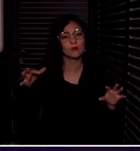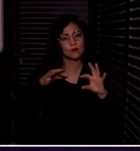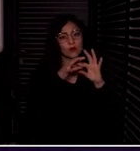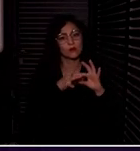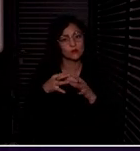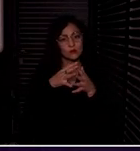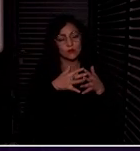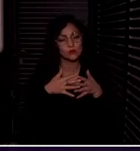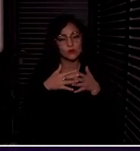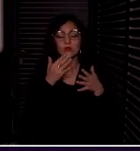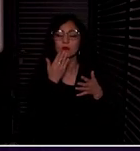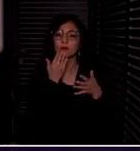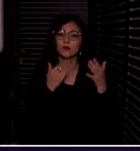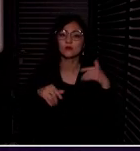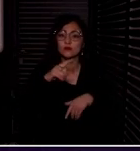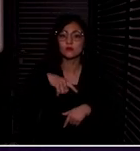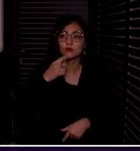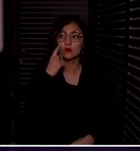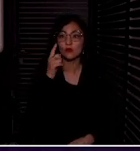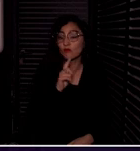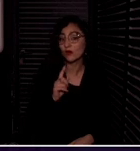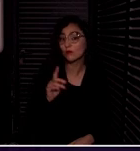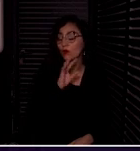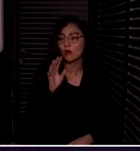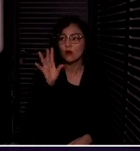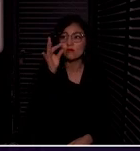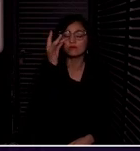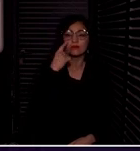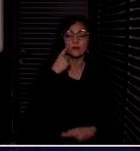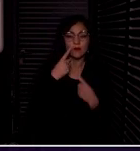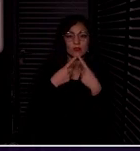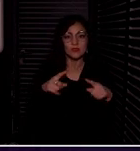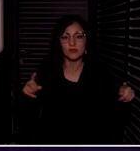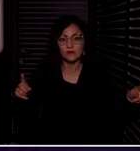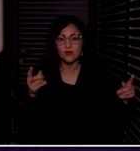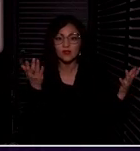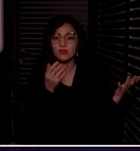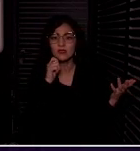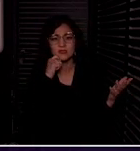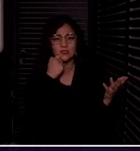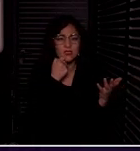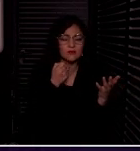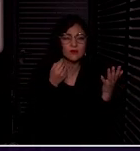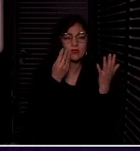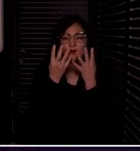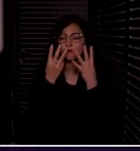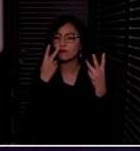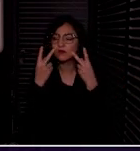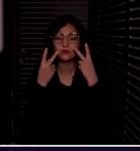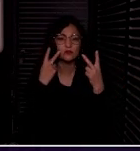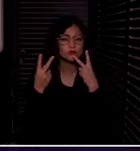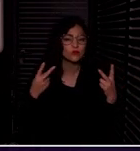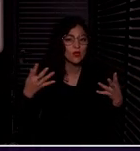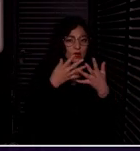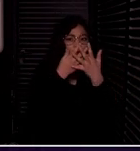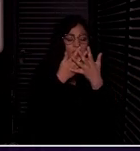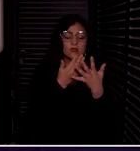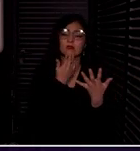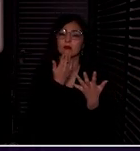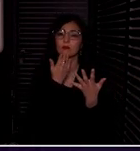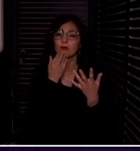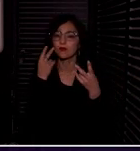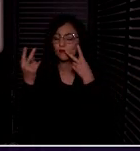ya no distinguimos o no podemos distinguir automáticamente lo que sería consumo del audiovisual en plataformas en red de lo que serían los